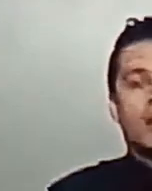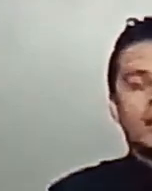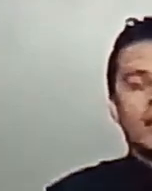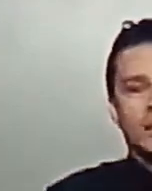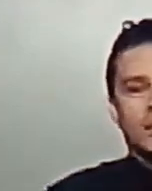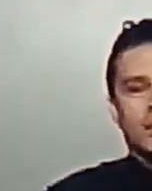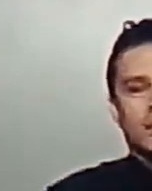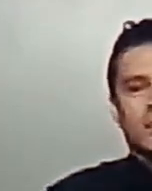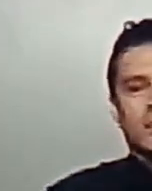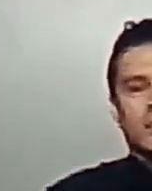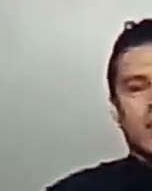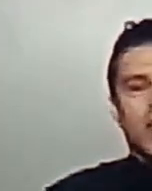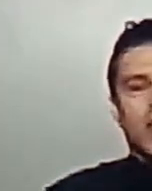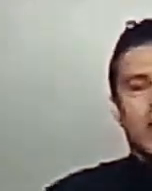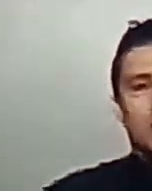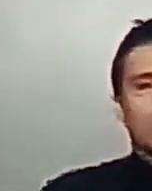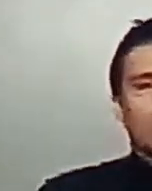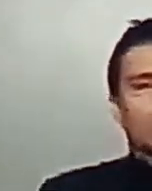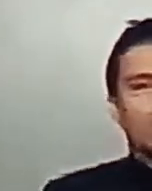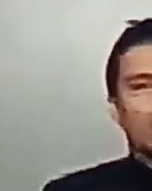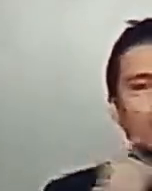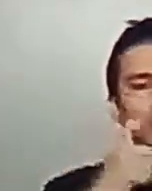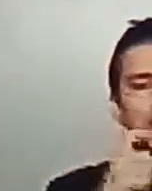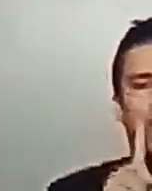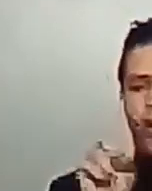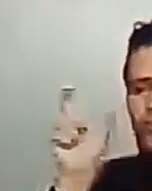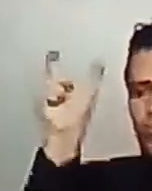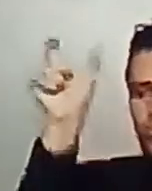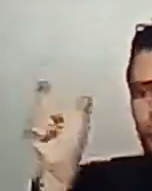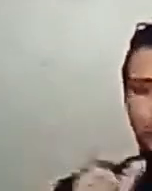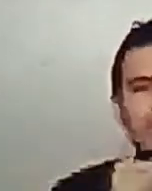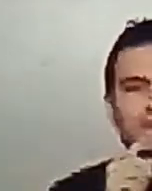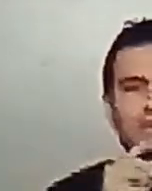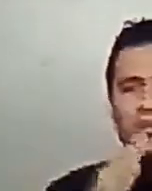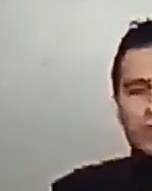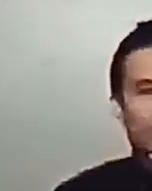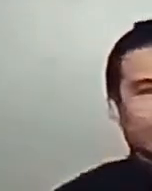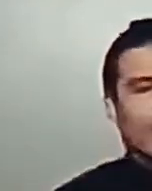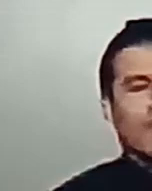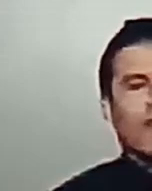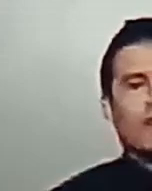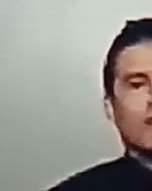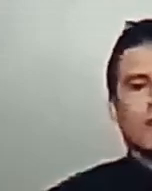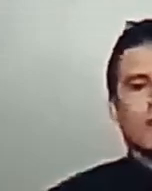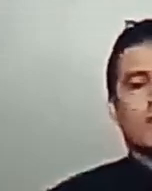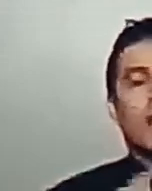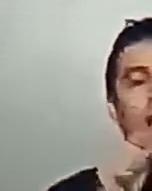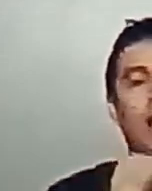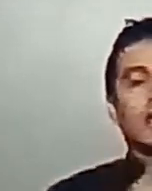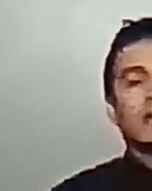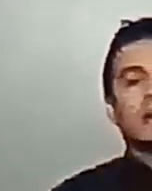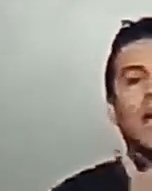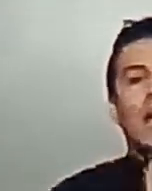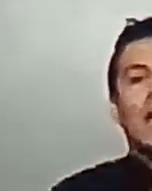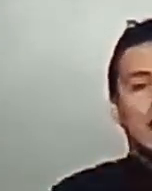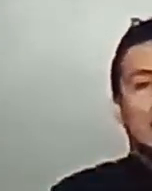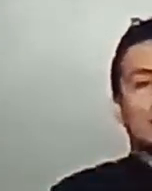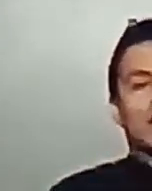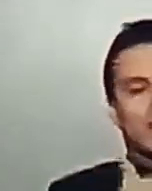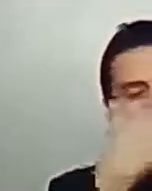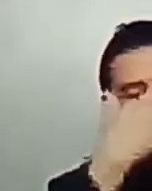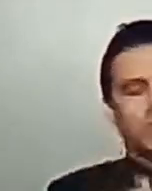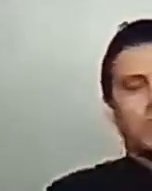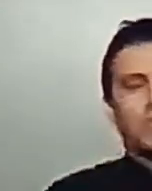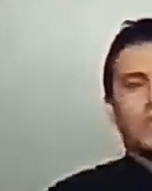los guayasenses necesitamos a alguien que nos defienda. Y ese, sin duda, va a ser el cambio con Marcela Aguiñaga y la Lista 5. ¿Por qué?